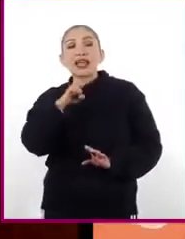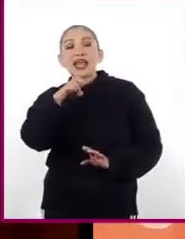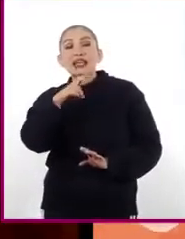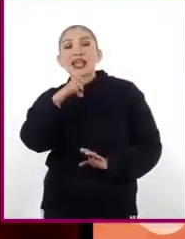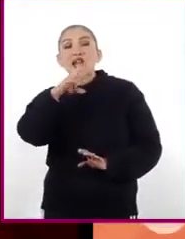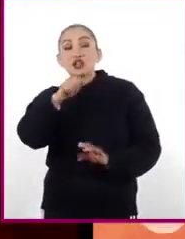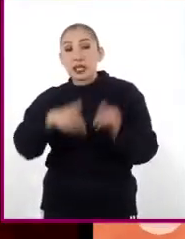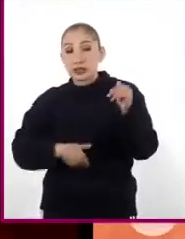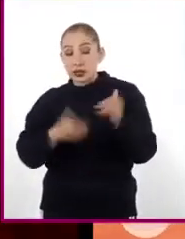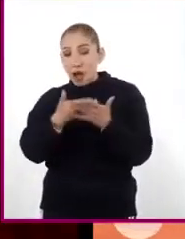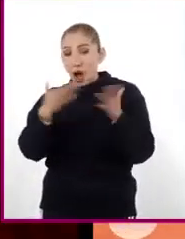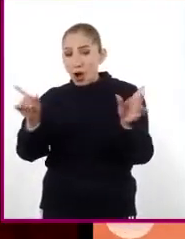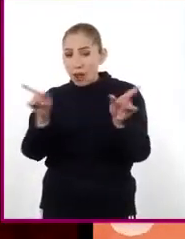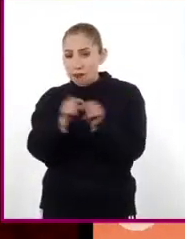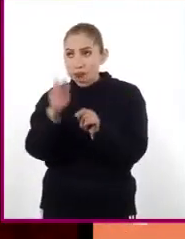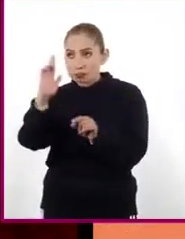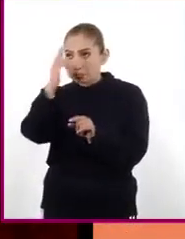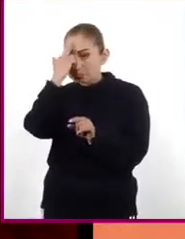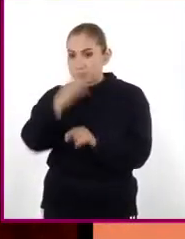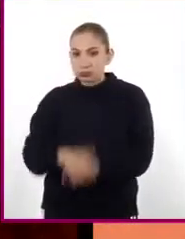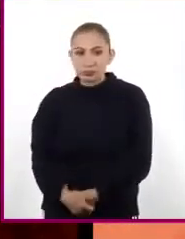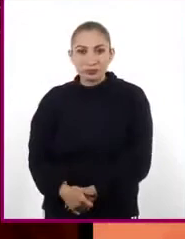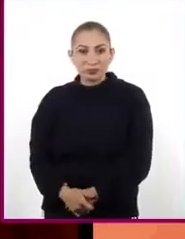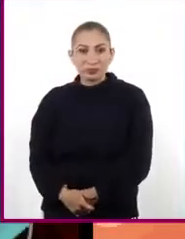que enseguida haremos un breve repaso.